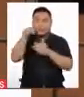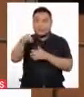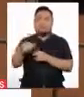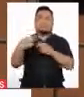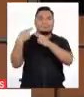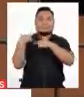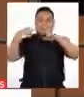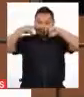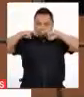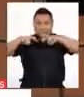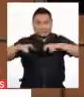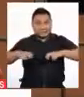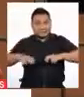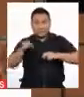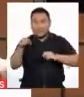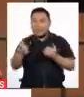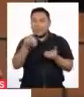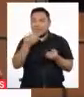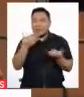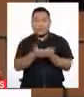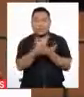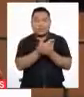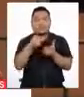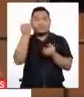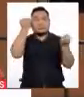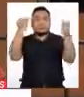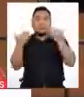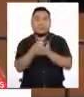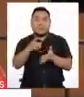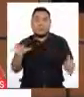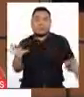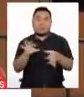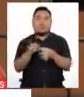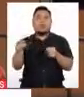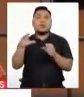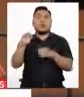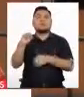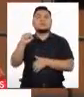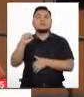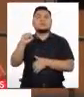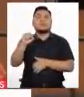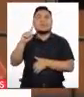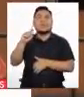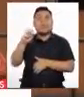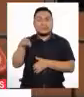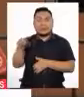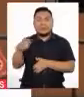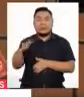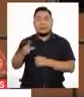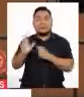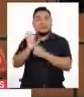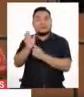e innovación. Y tiene que ser de la mano con el CONCITEC. El CONCITEC ha sacado ya algunos procesos, concursos, donde